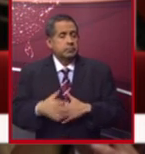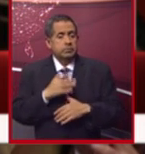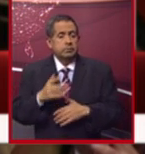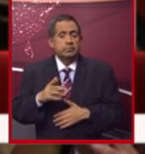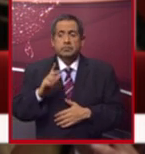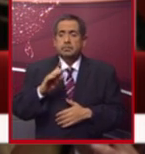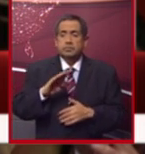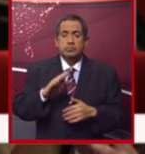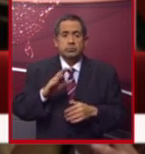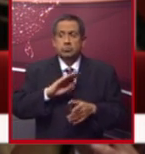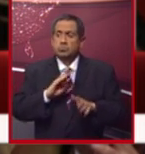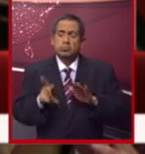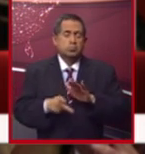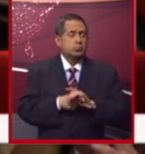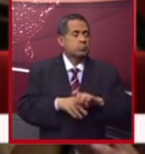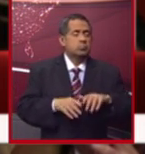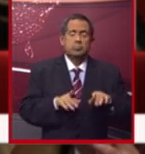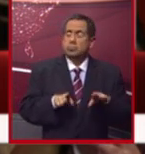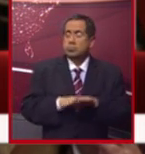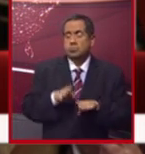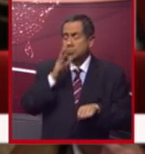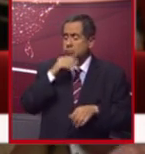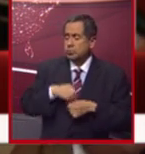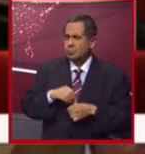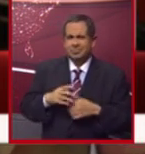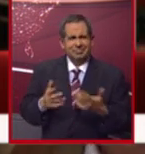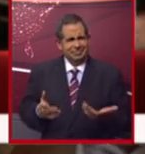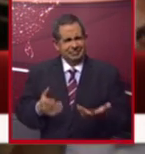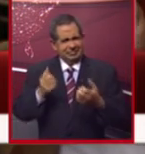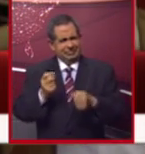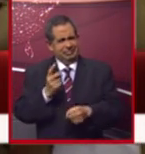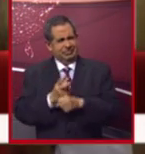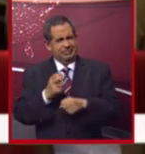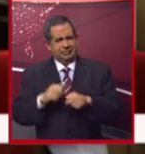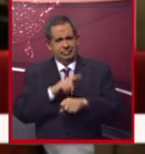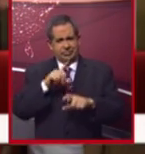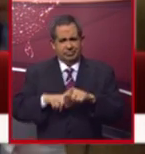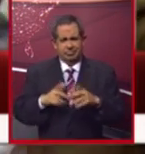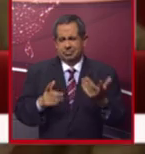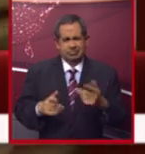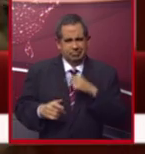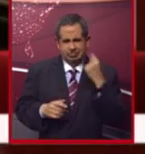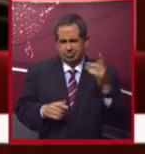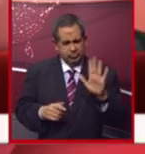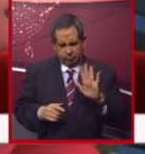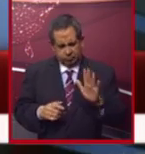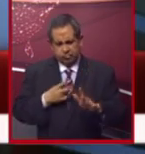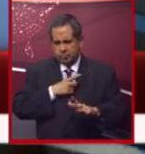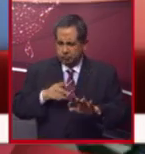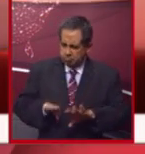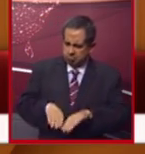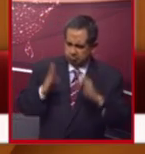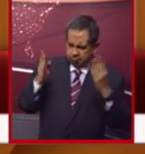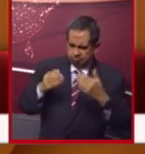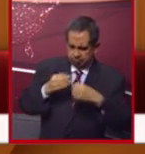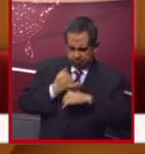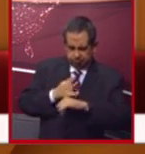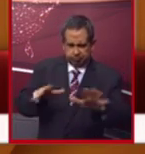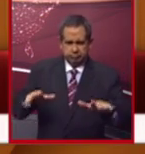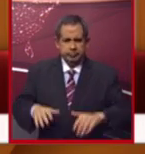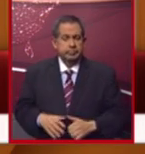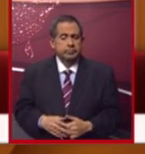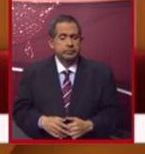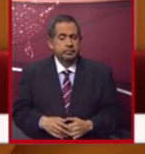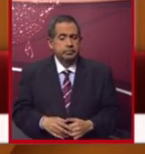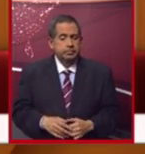reserva no justificada en algún elemento fundamental de seguridad nacional u otro es una derrota de nuestra democracia. Al inicio